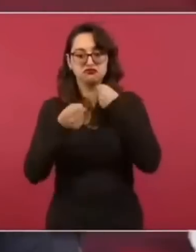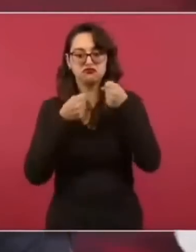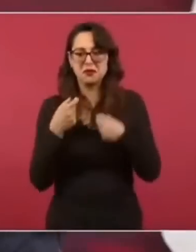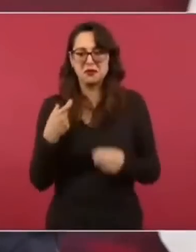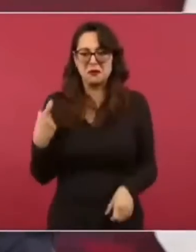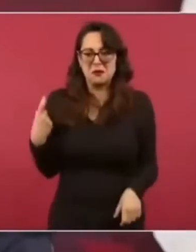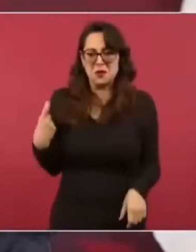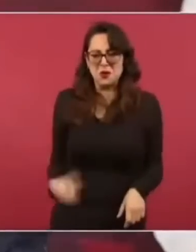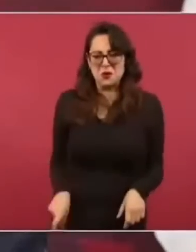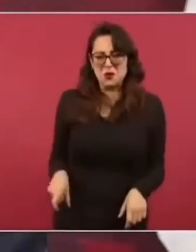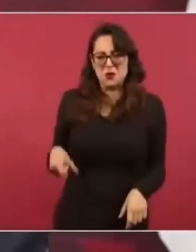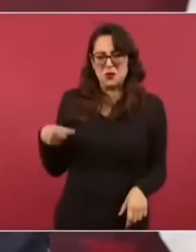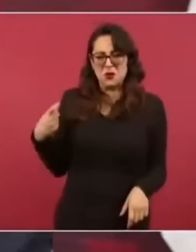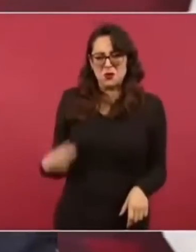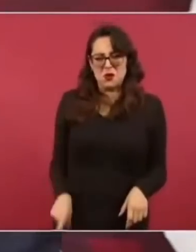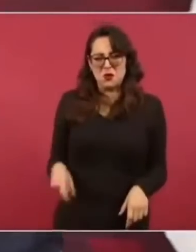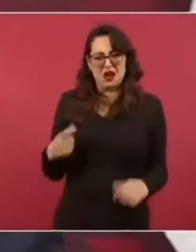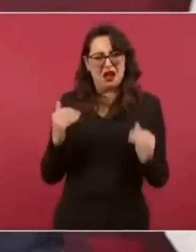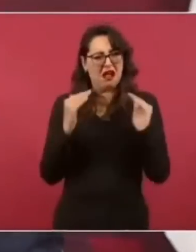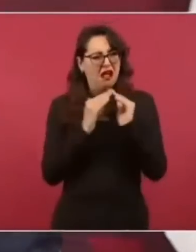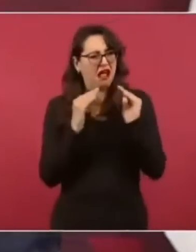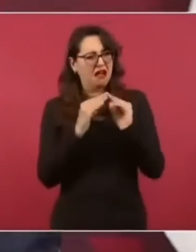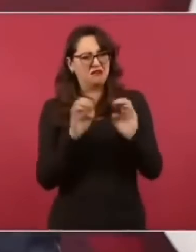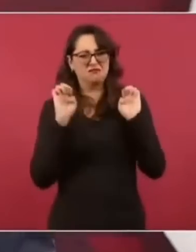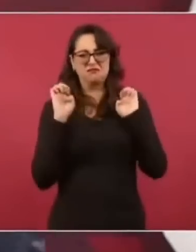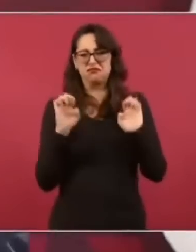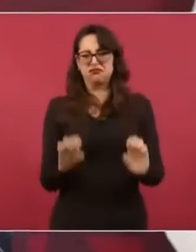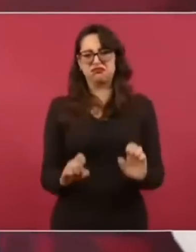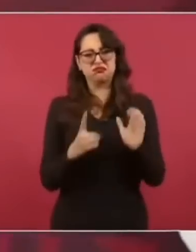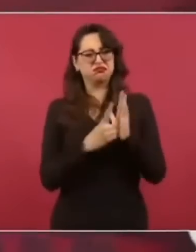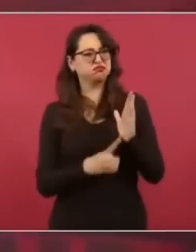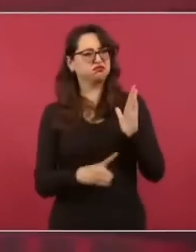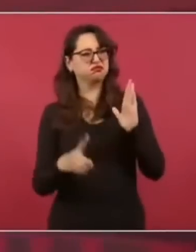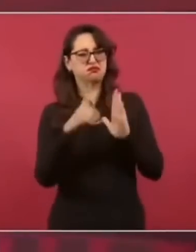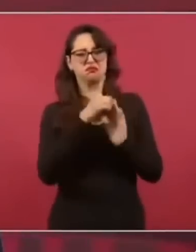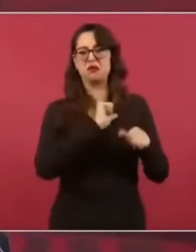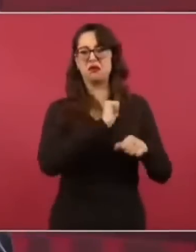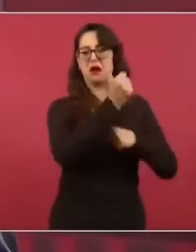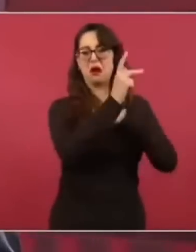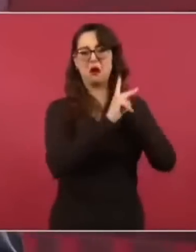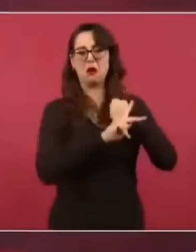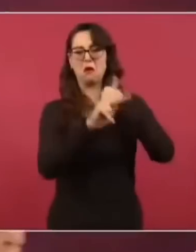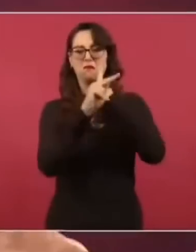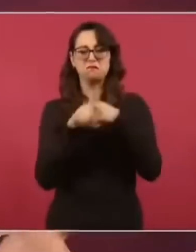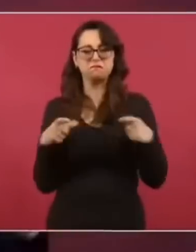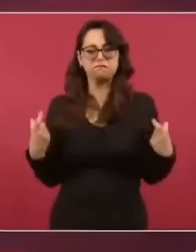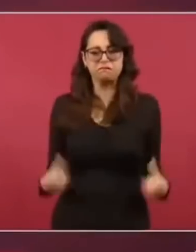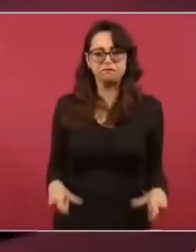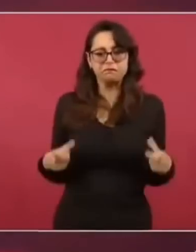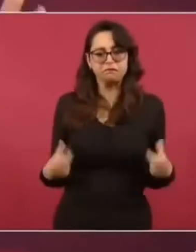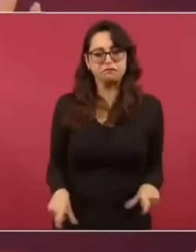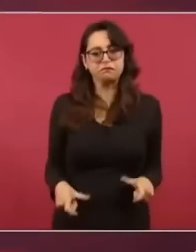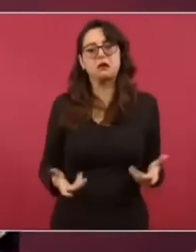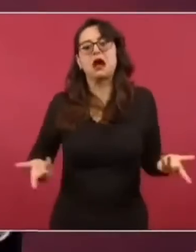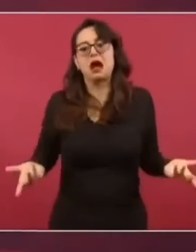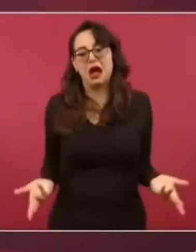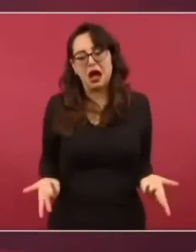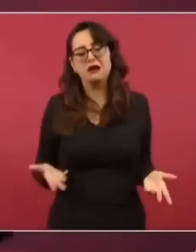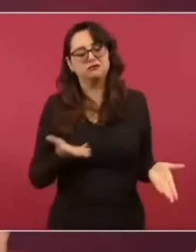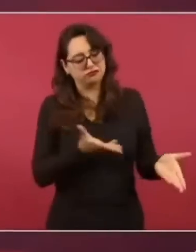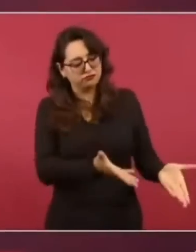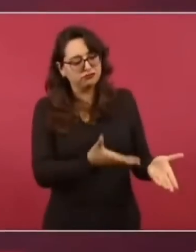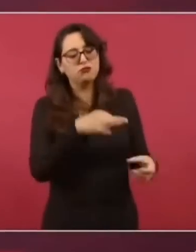millonarios con residencias y con departamentos en el extranjero? Ya sabes por quién vas a